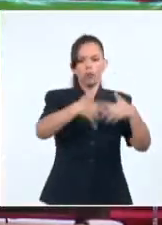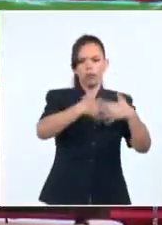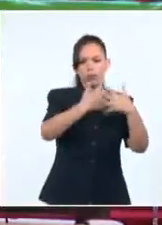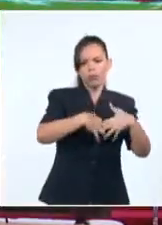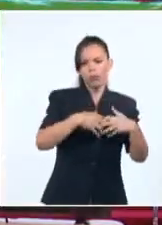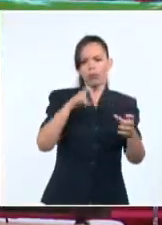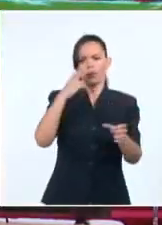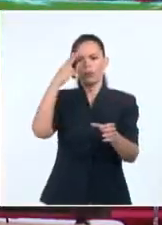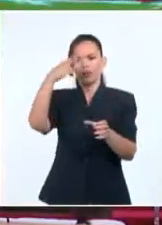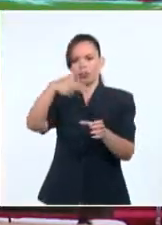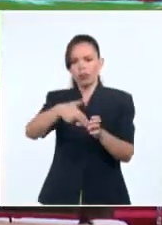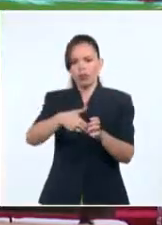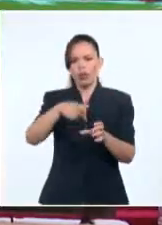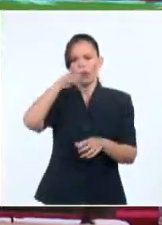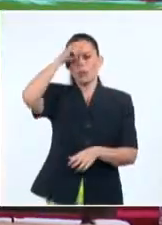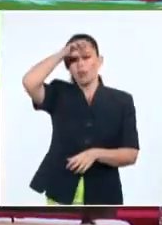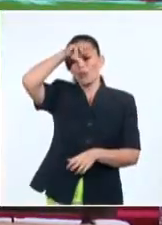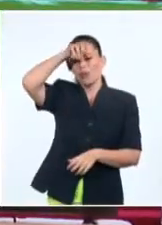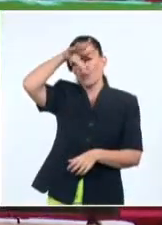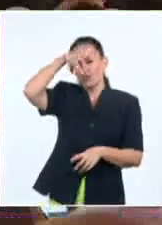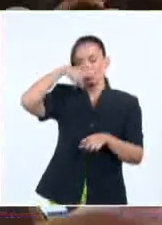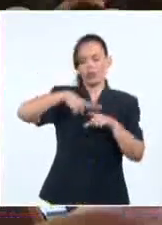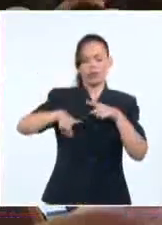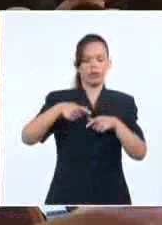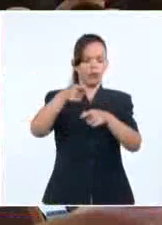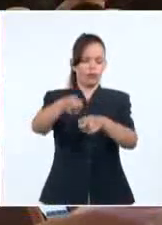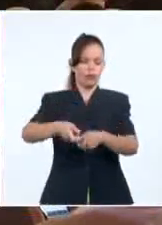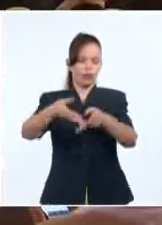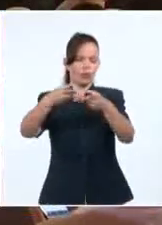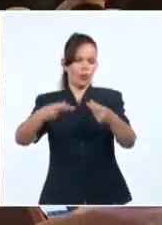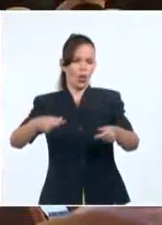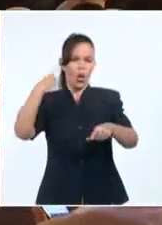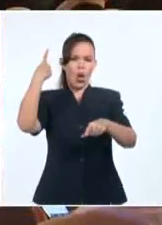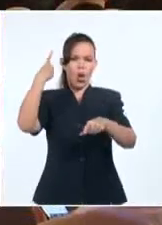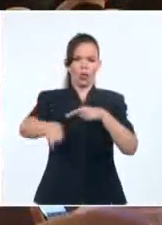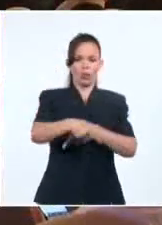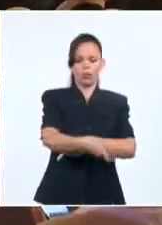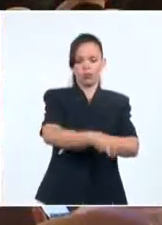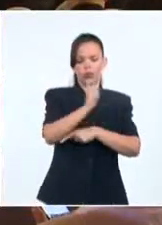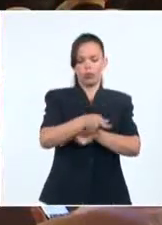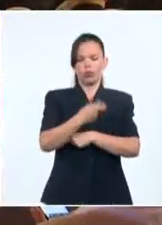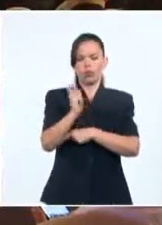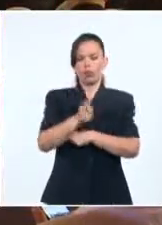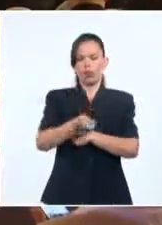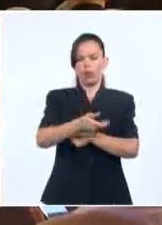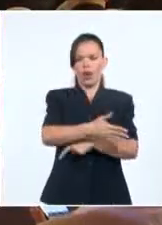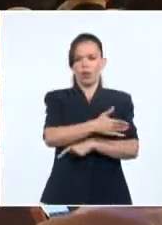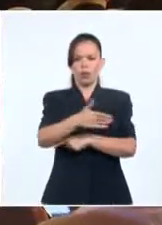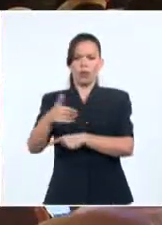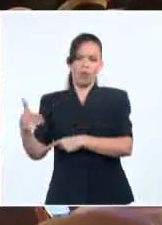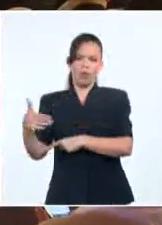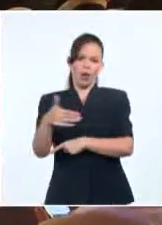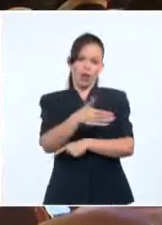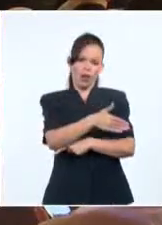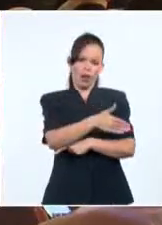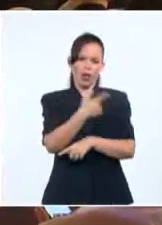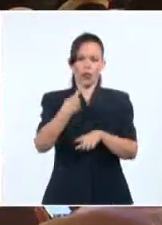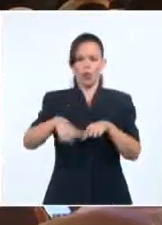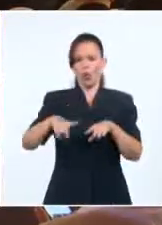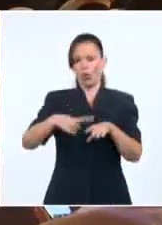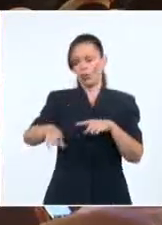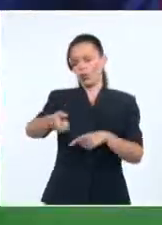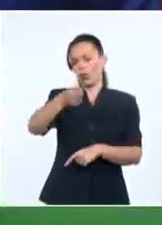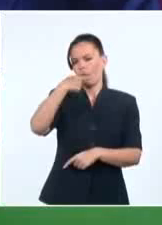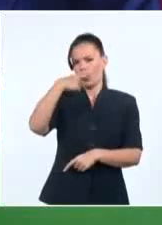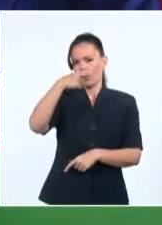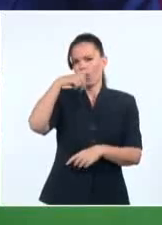agroalimentario, implementos agrícolas e industria pesquera, biofarmacéutica y salud y servicios.